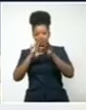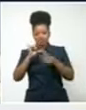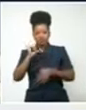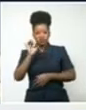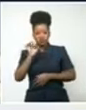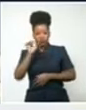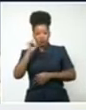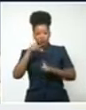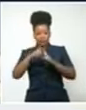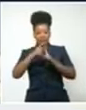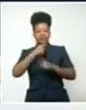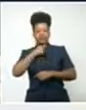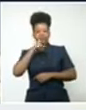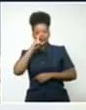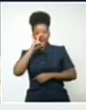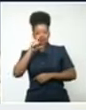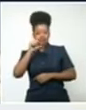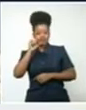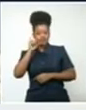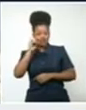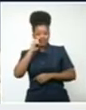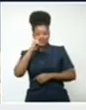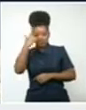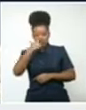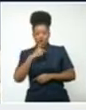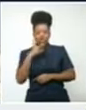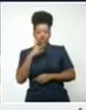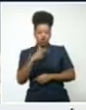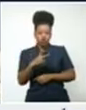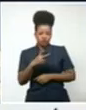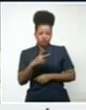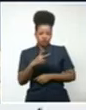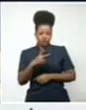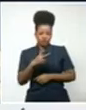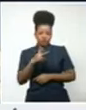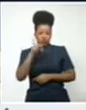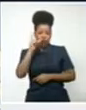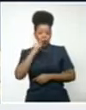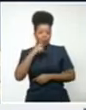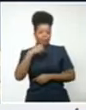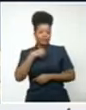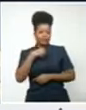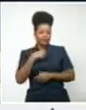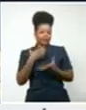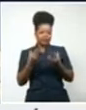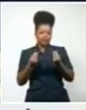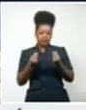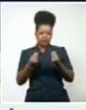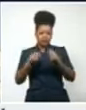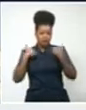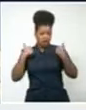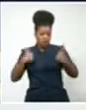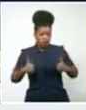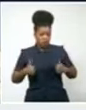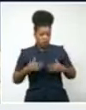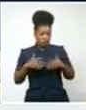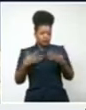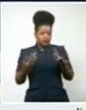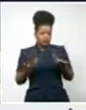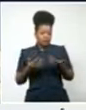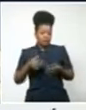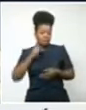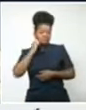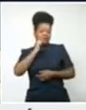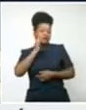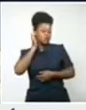que es una enzima que tienen los hombres en mayor cantidad que las mujeres,